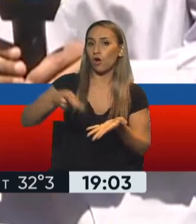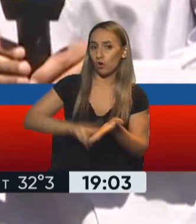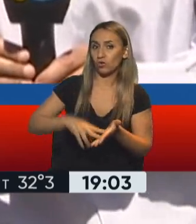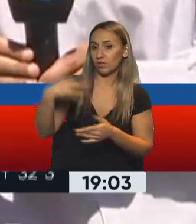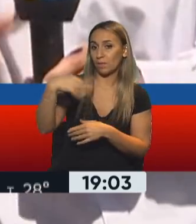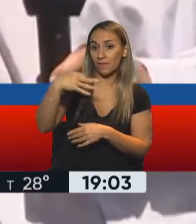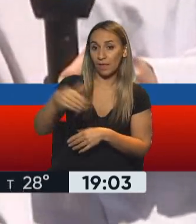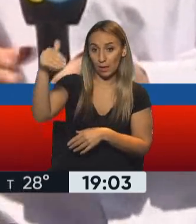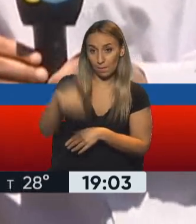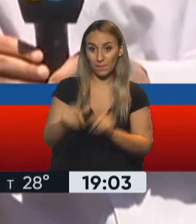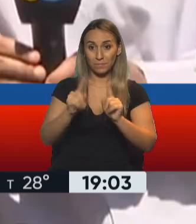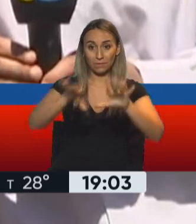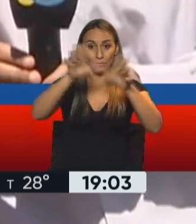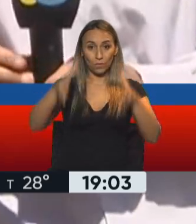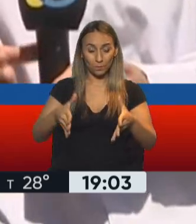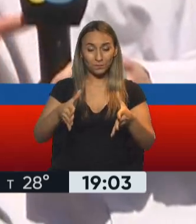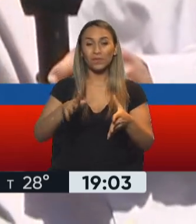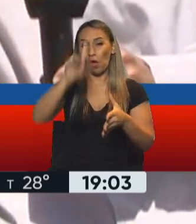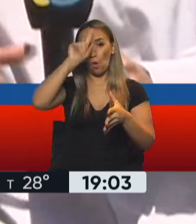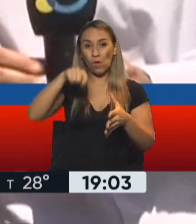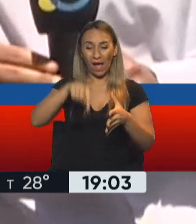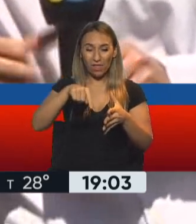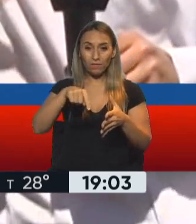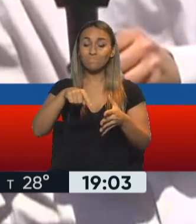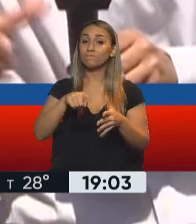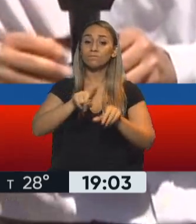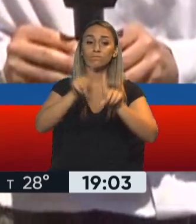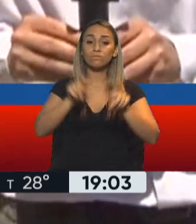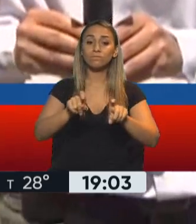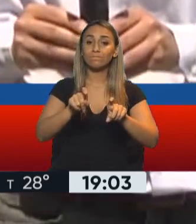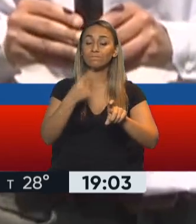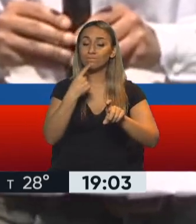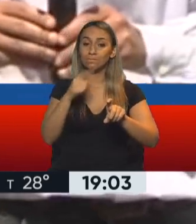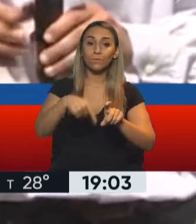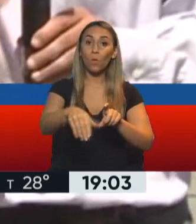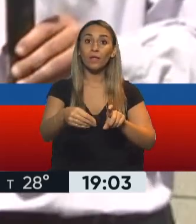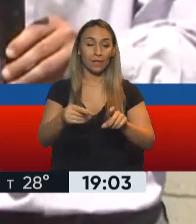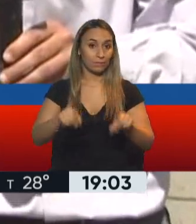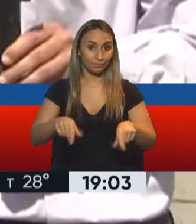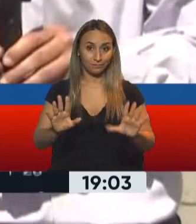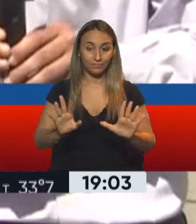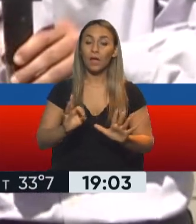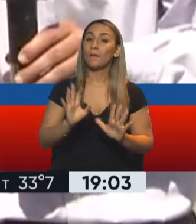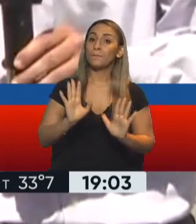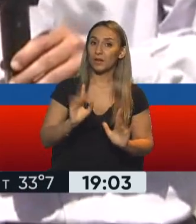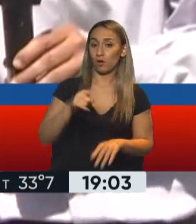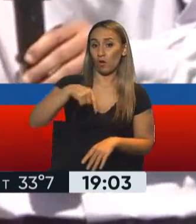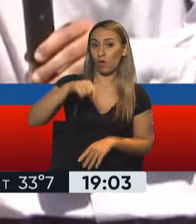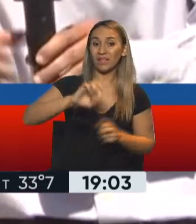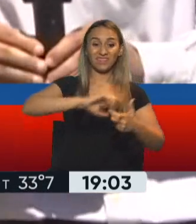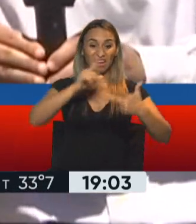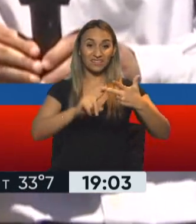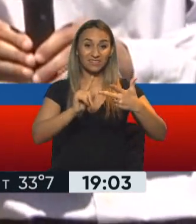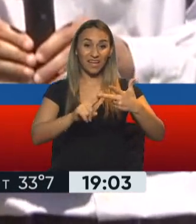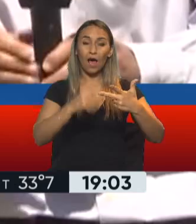aquí al juzgado de Dolores? Es toda una incógnita. Lo importante en el día de hoy es que en la tercera presentación finalmente se hizo